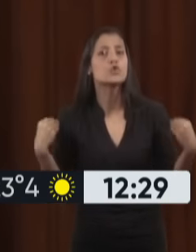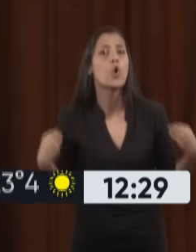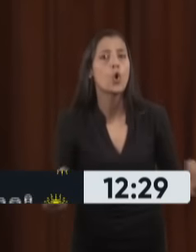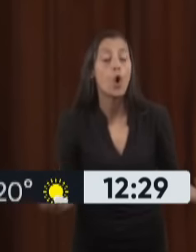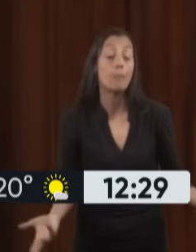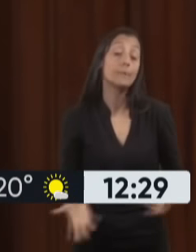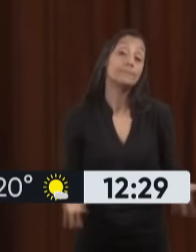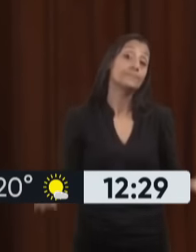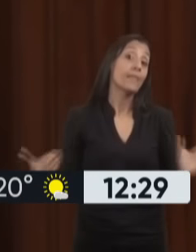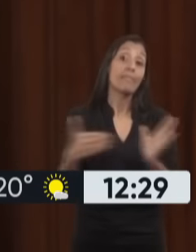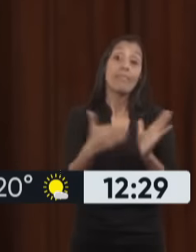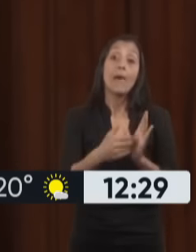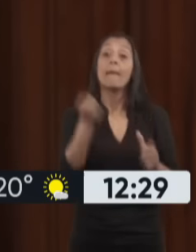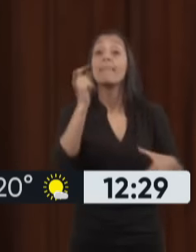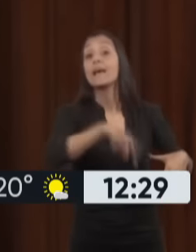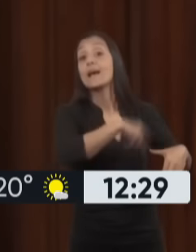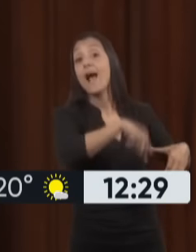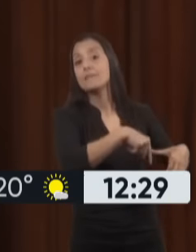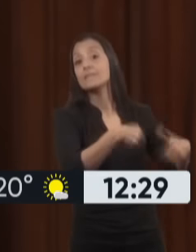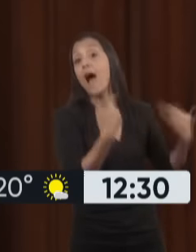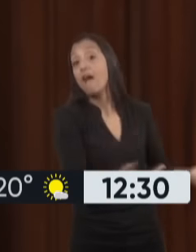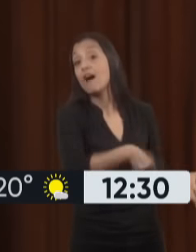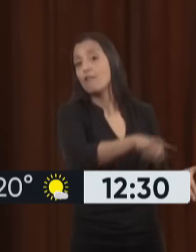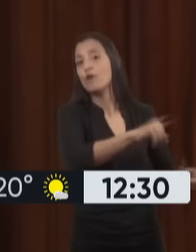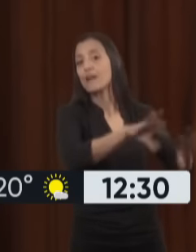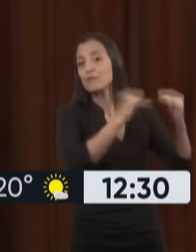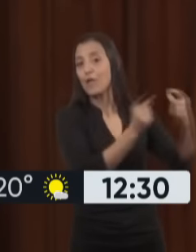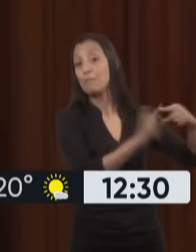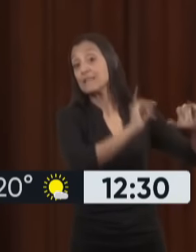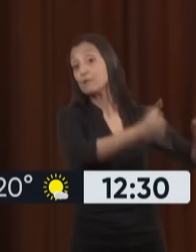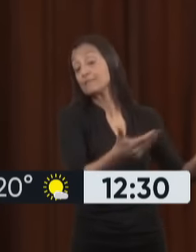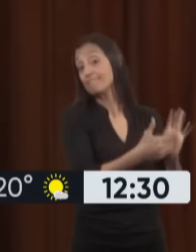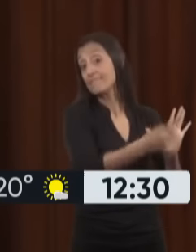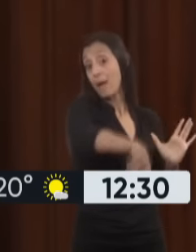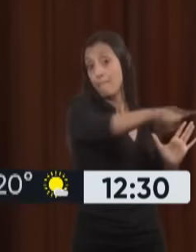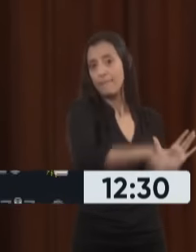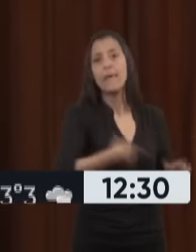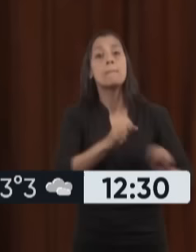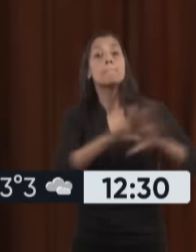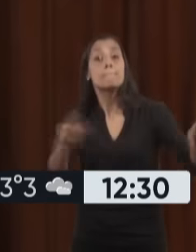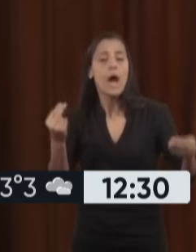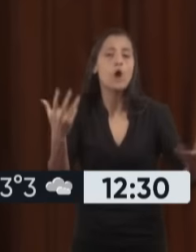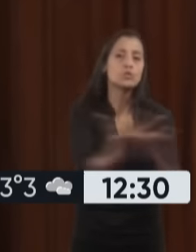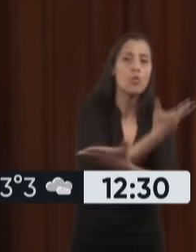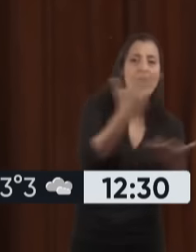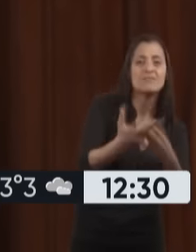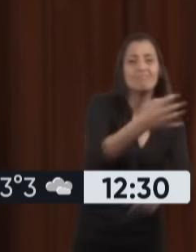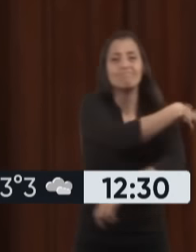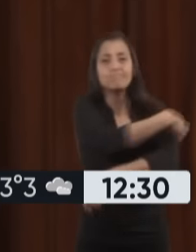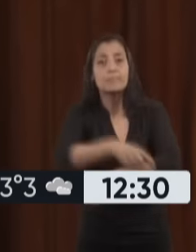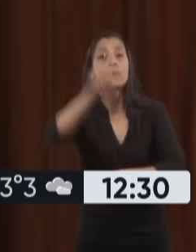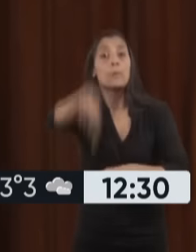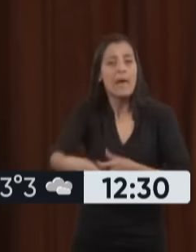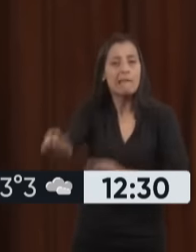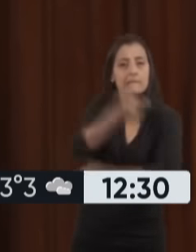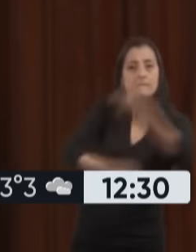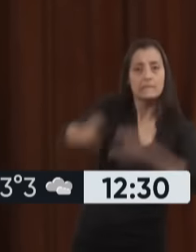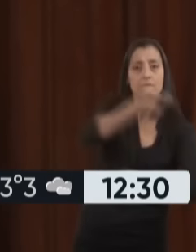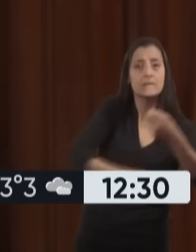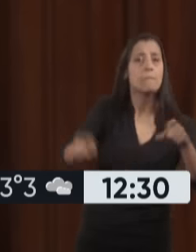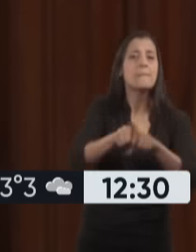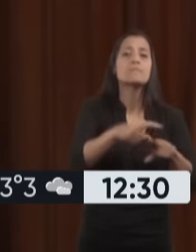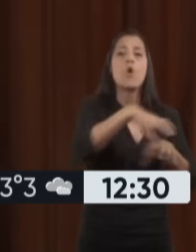salvo quizás a la casta política, ¿no? Lo que es peor, Tanta miseria le terminó imponiendo un modelo de negocio distinto a